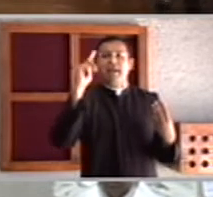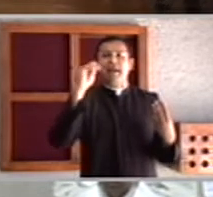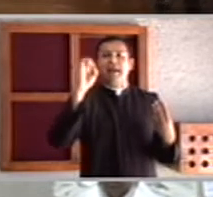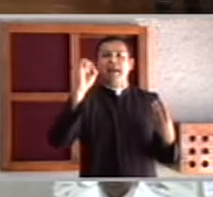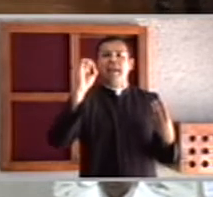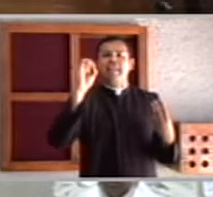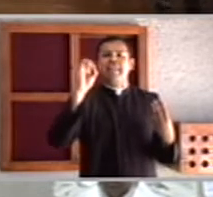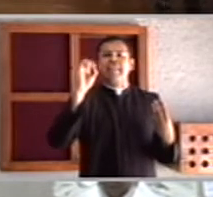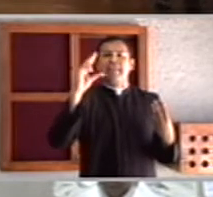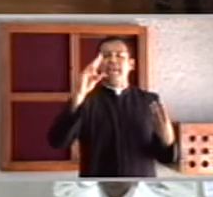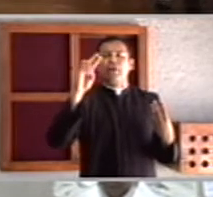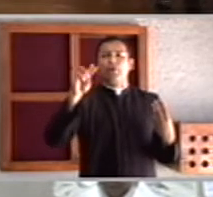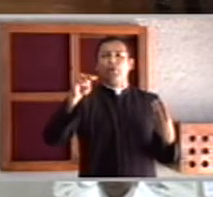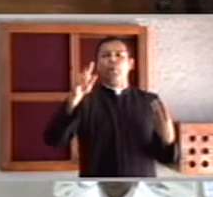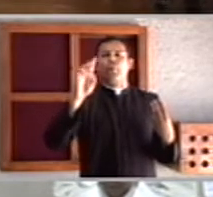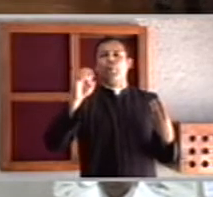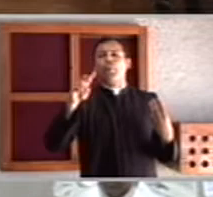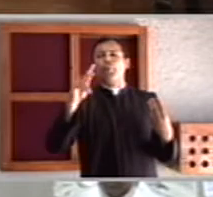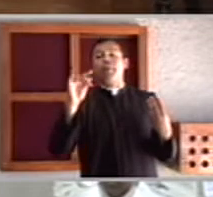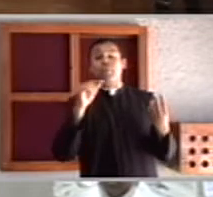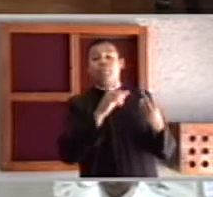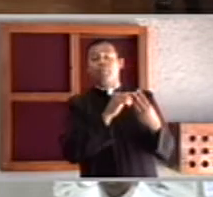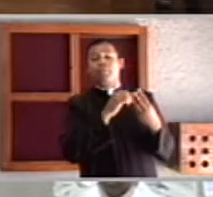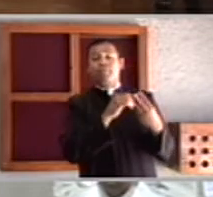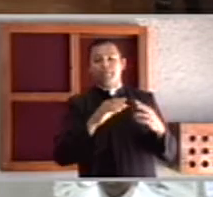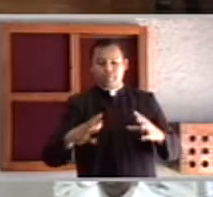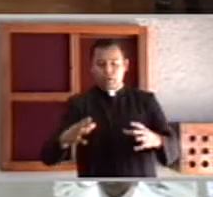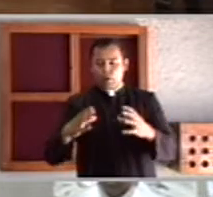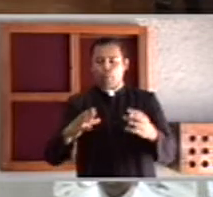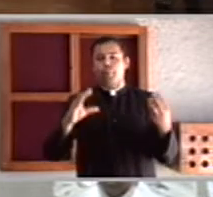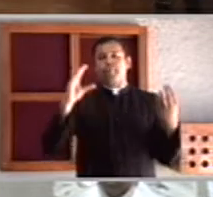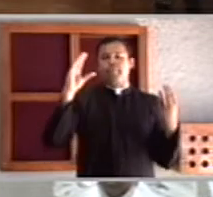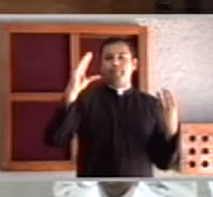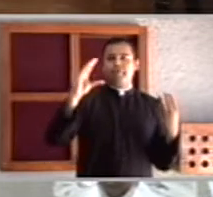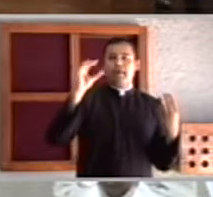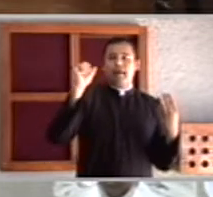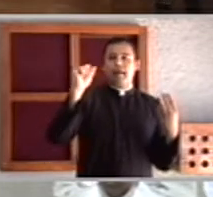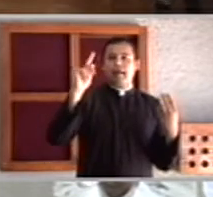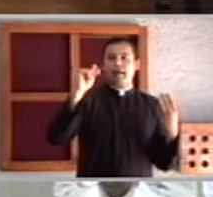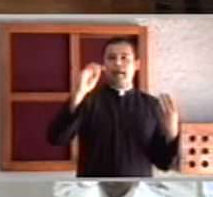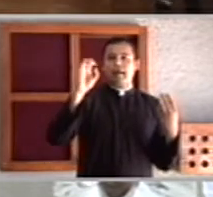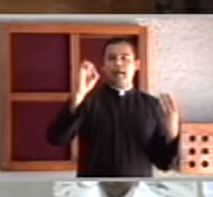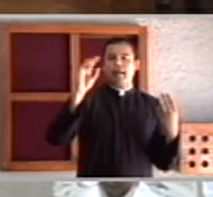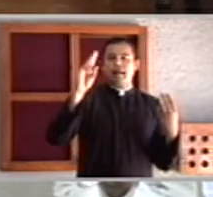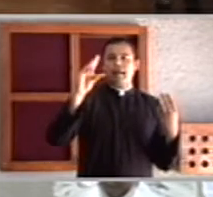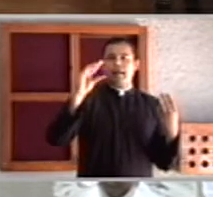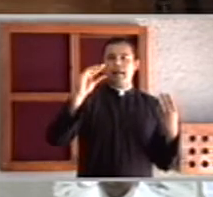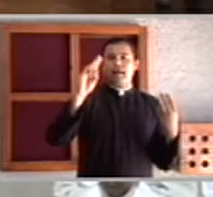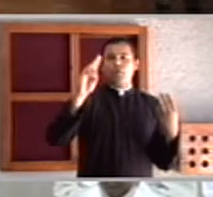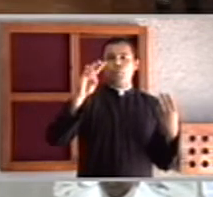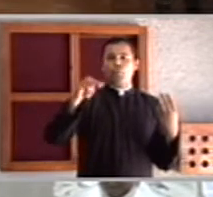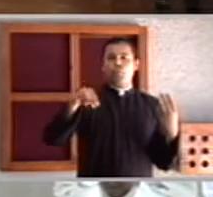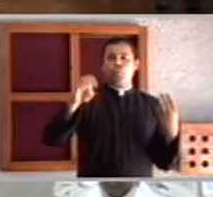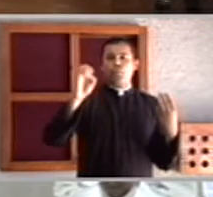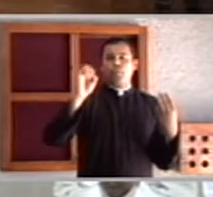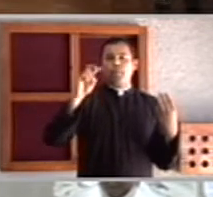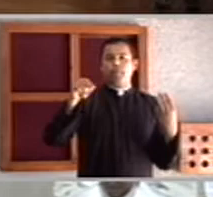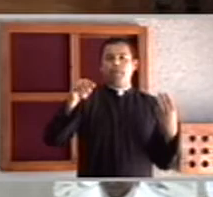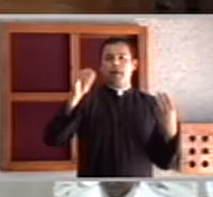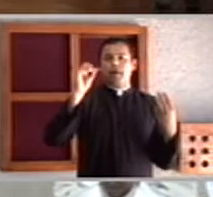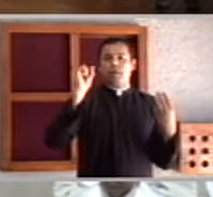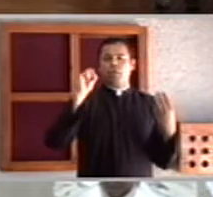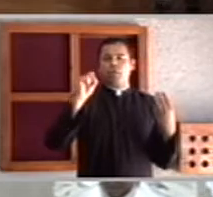esta tarea de predicar la misericordia de Dios para el pecador,